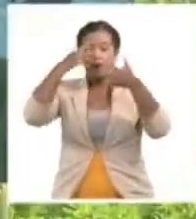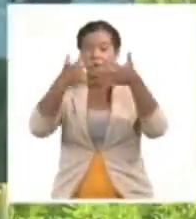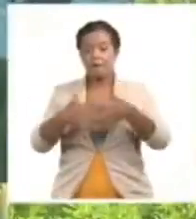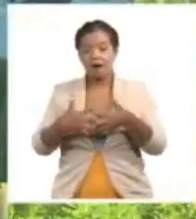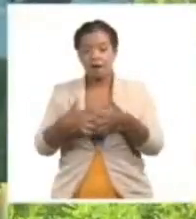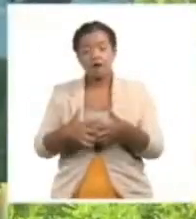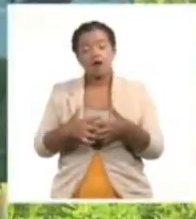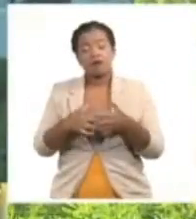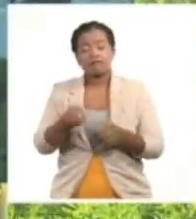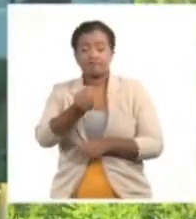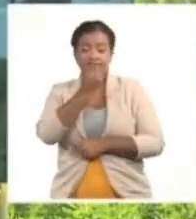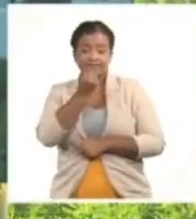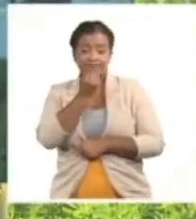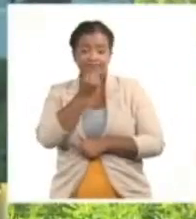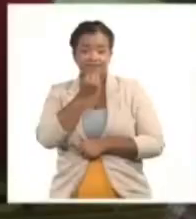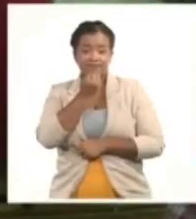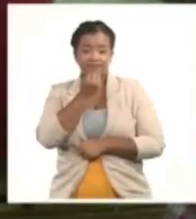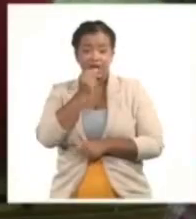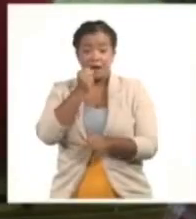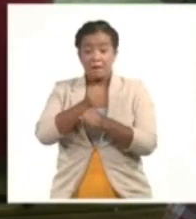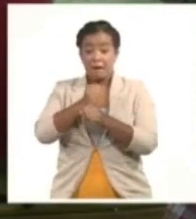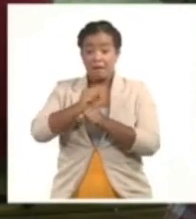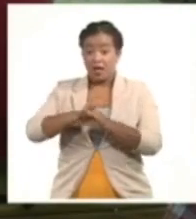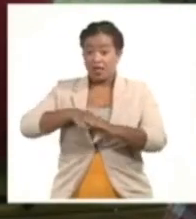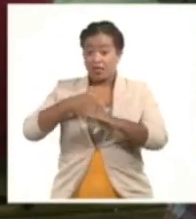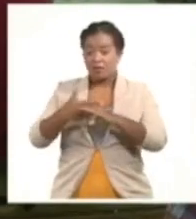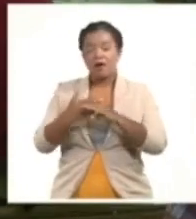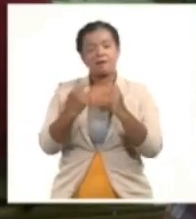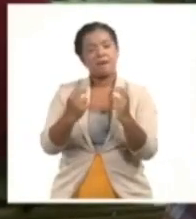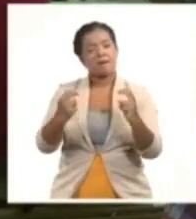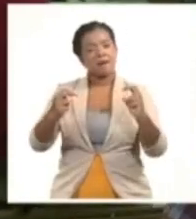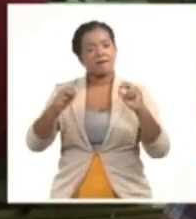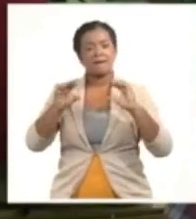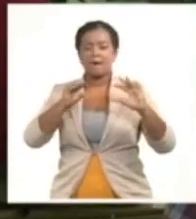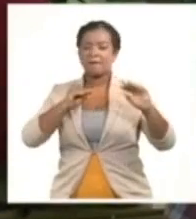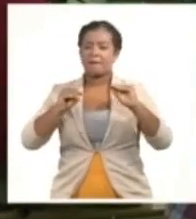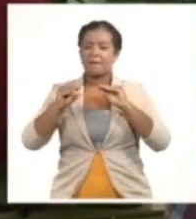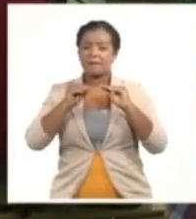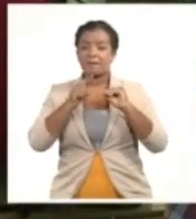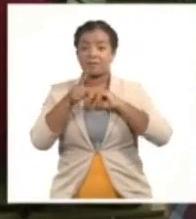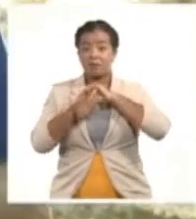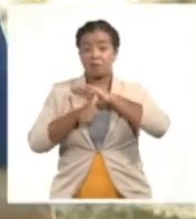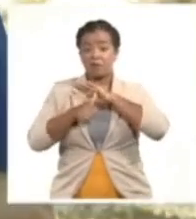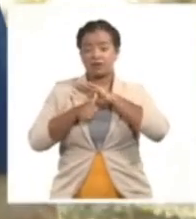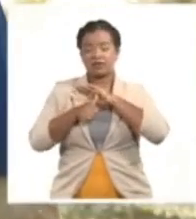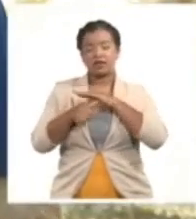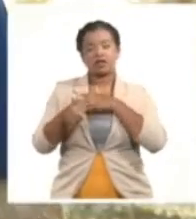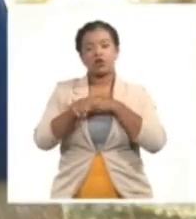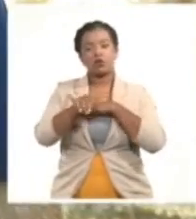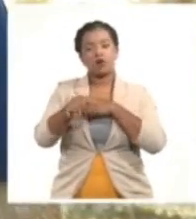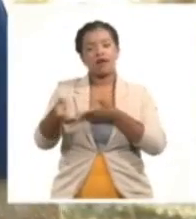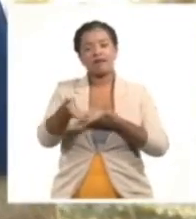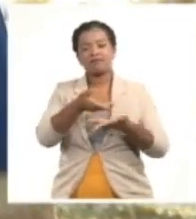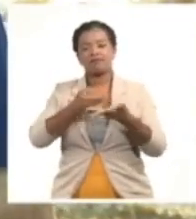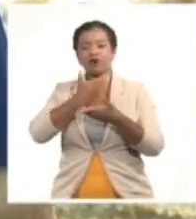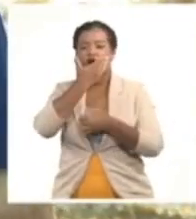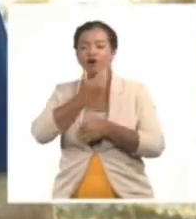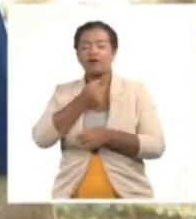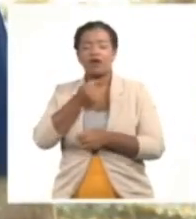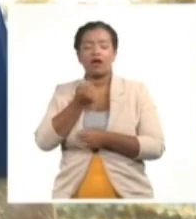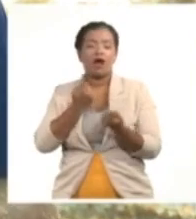alimentos luego del trabajo llegó el momento para dialogar aquí el presidente compartió con los jóvenes sobre algunas urgencias